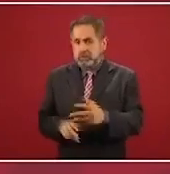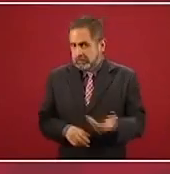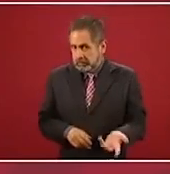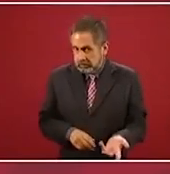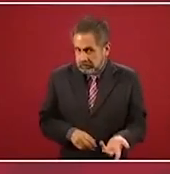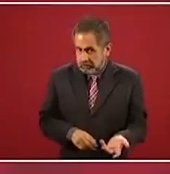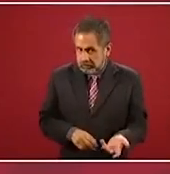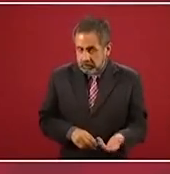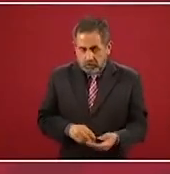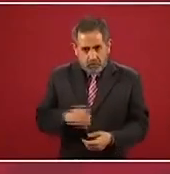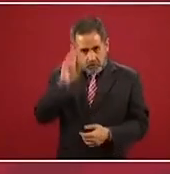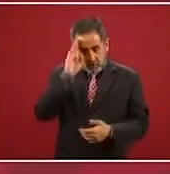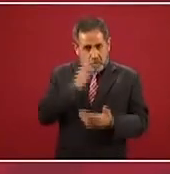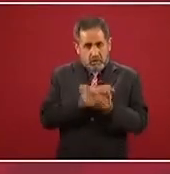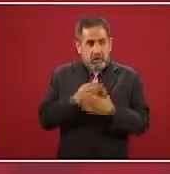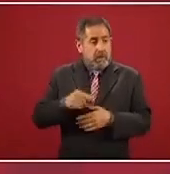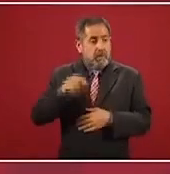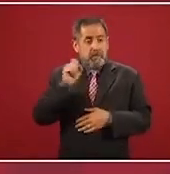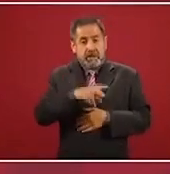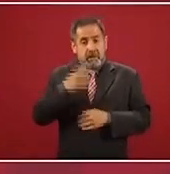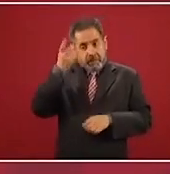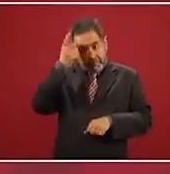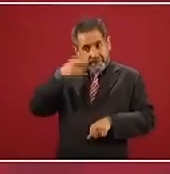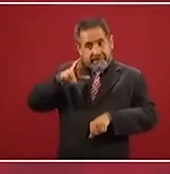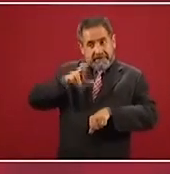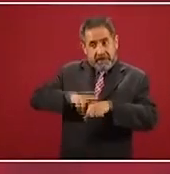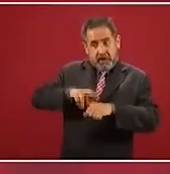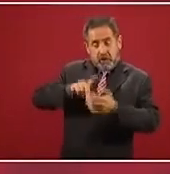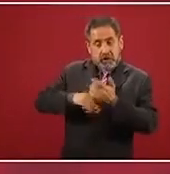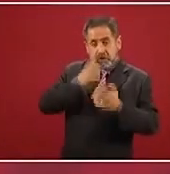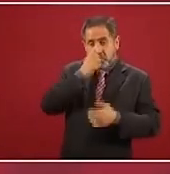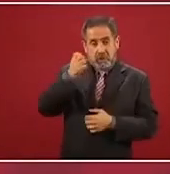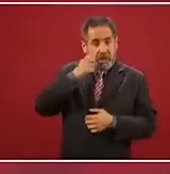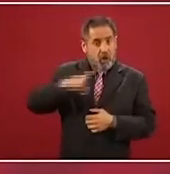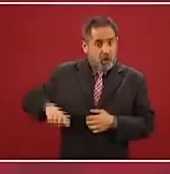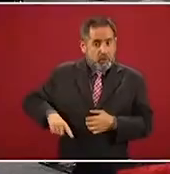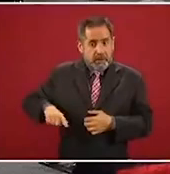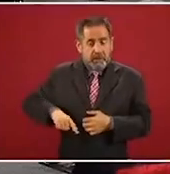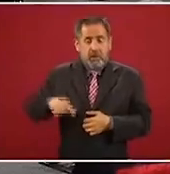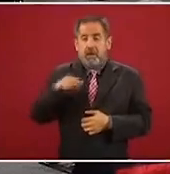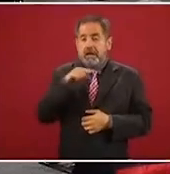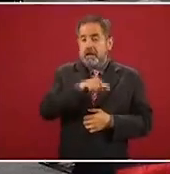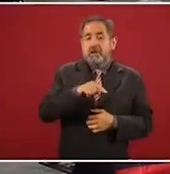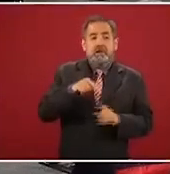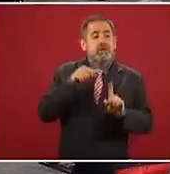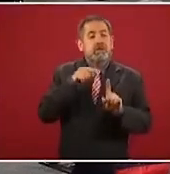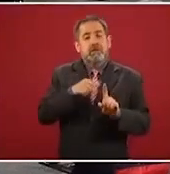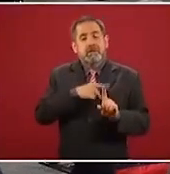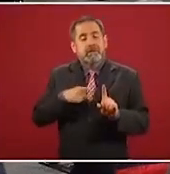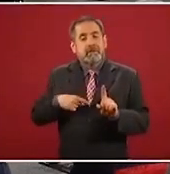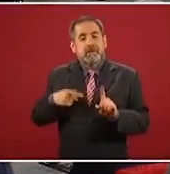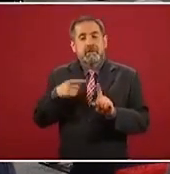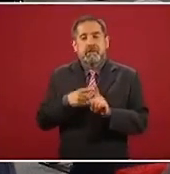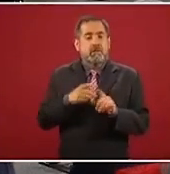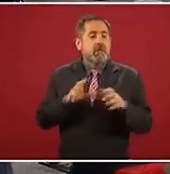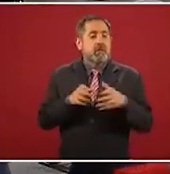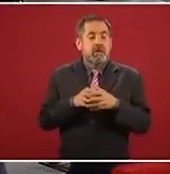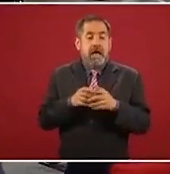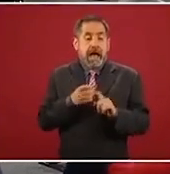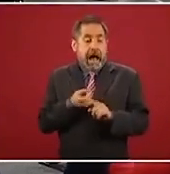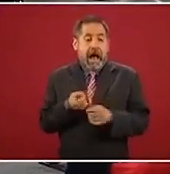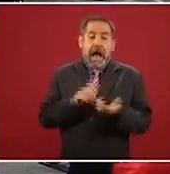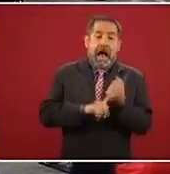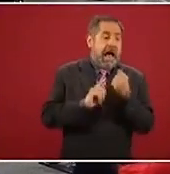de que hasta los mismos rectores de universidades públicas tenían sus universidades